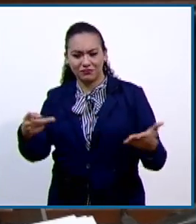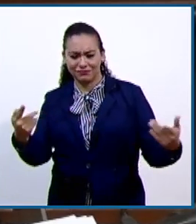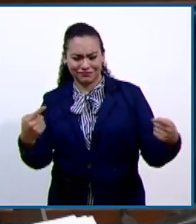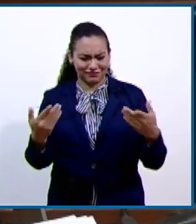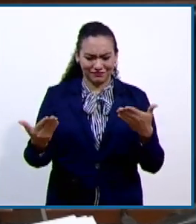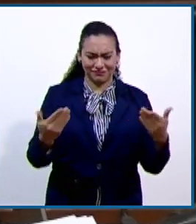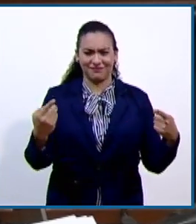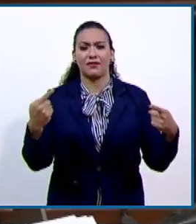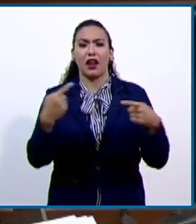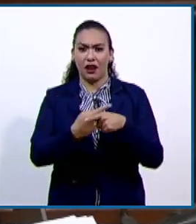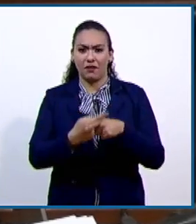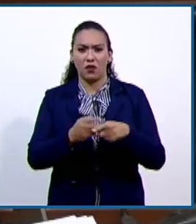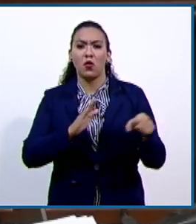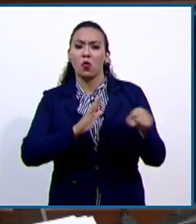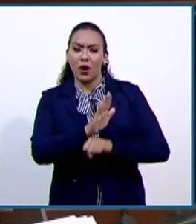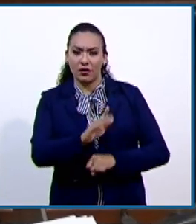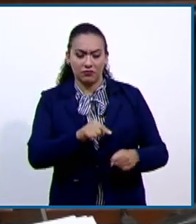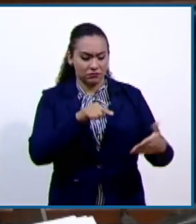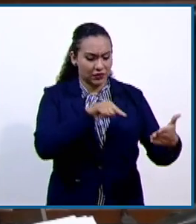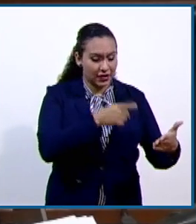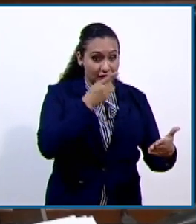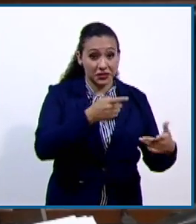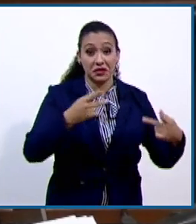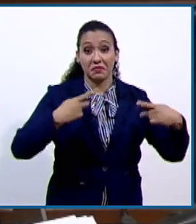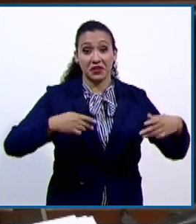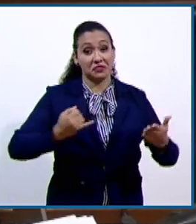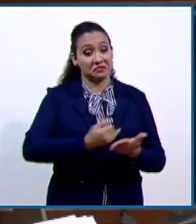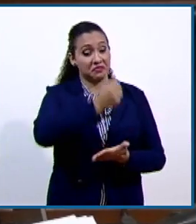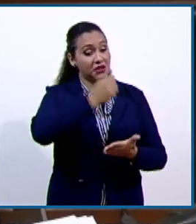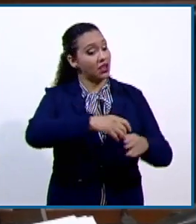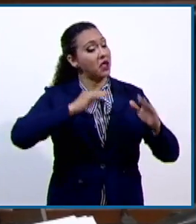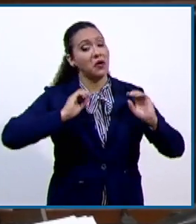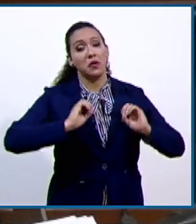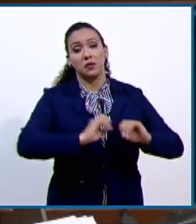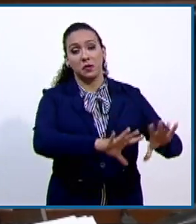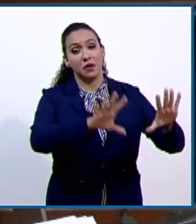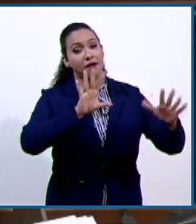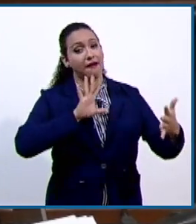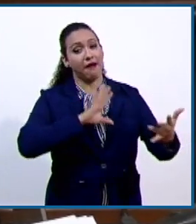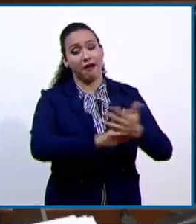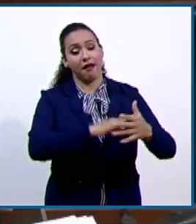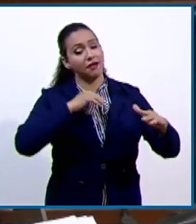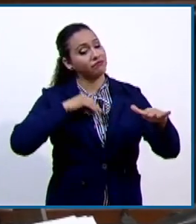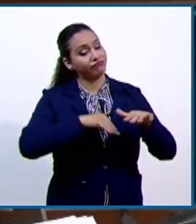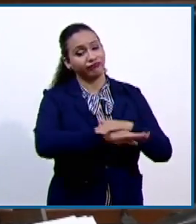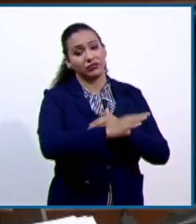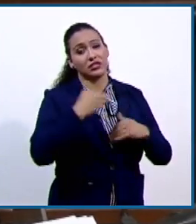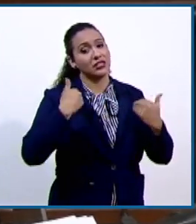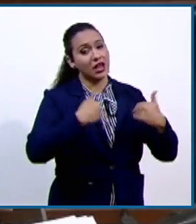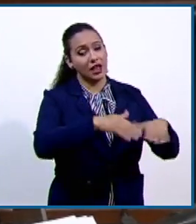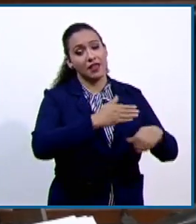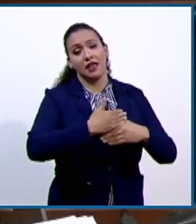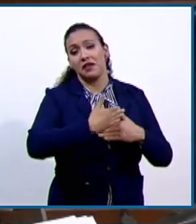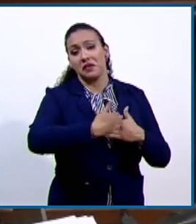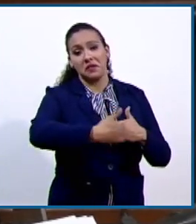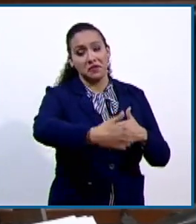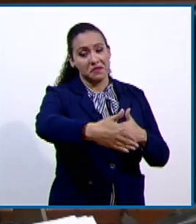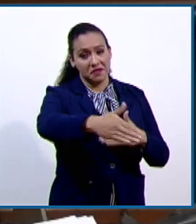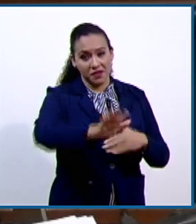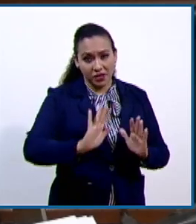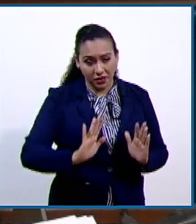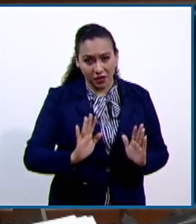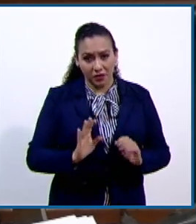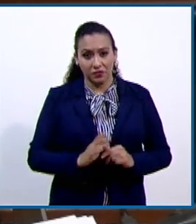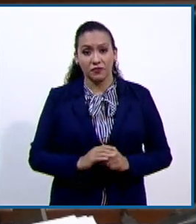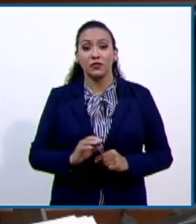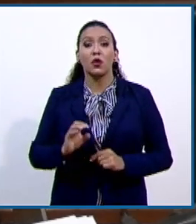en la neutralización social del sentenciado, en tanto, al coincidir la sanción en una duración idéntica a